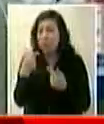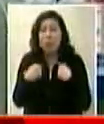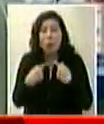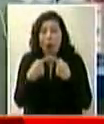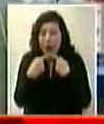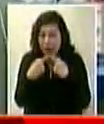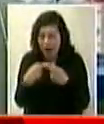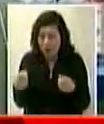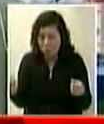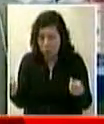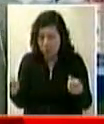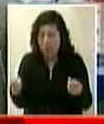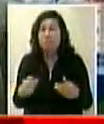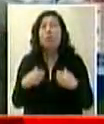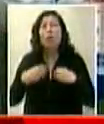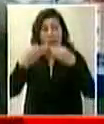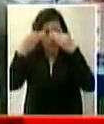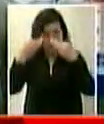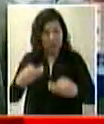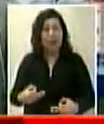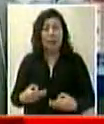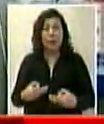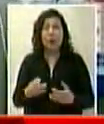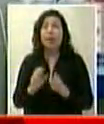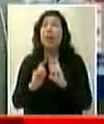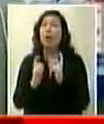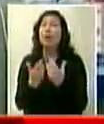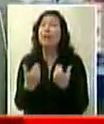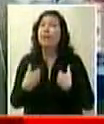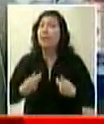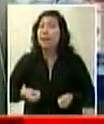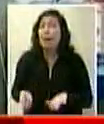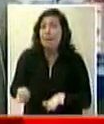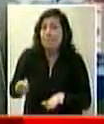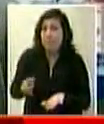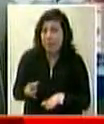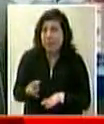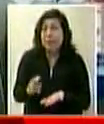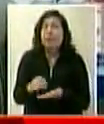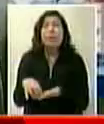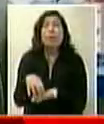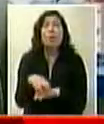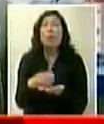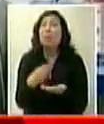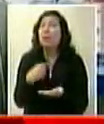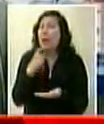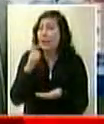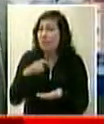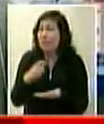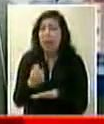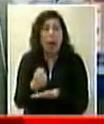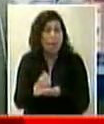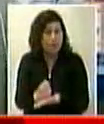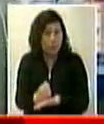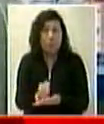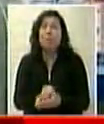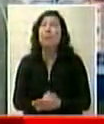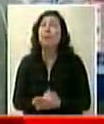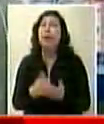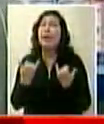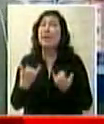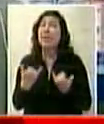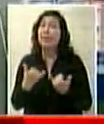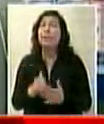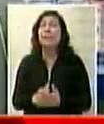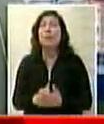Anuncio. Creo, estoy absolutamente convencido que el Congreso tiene que gastar más en los pueblos donde menos ha intervenido el Estado en